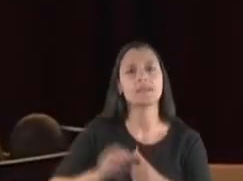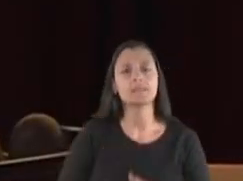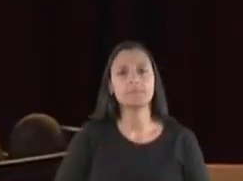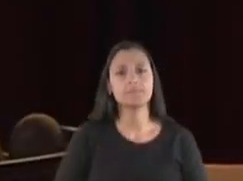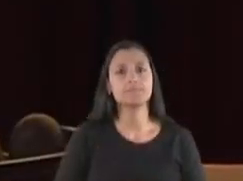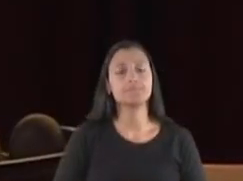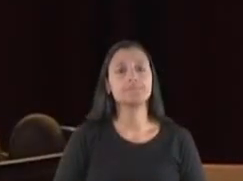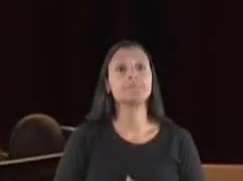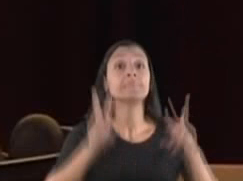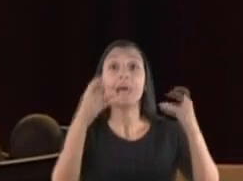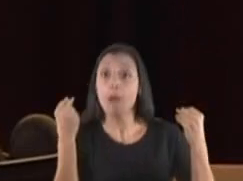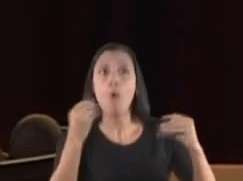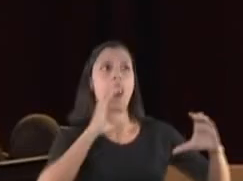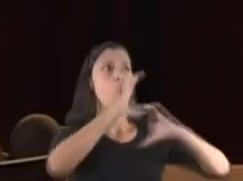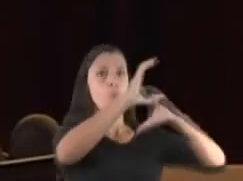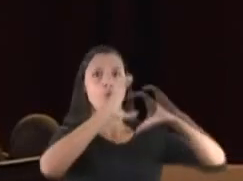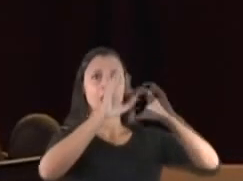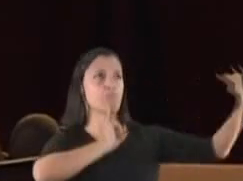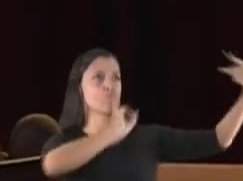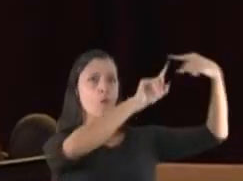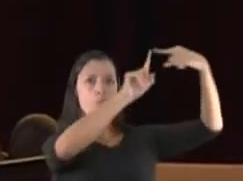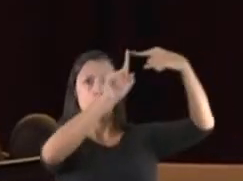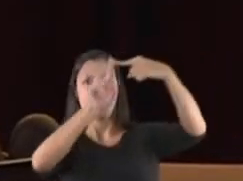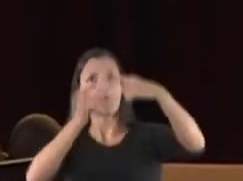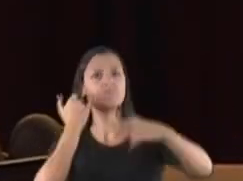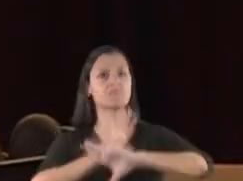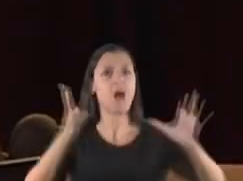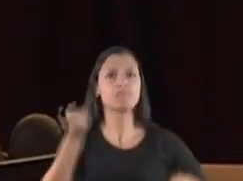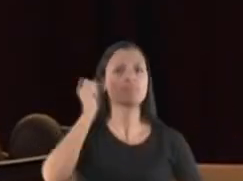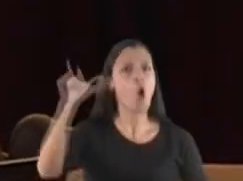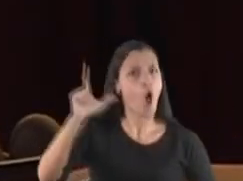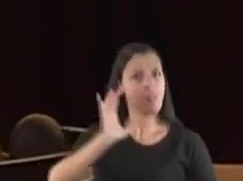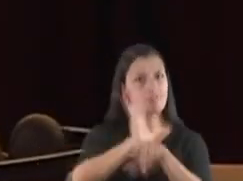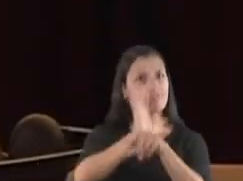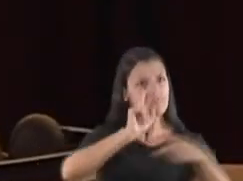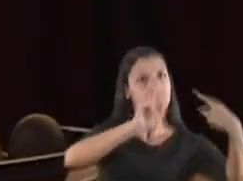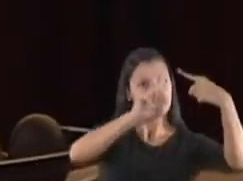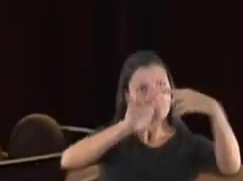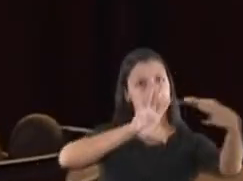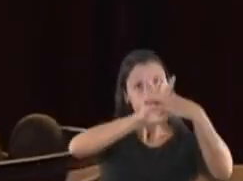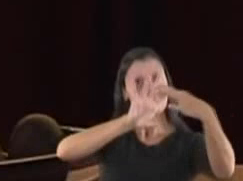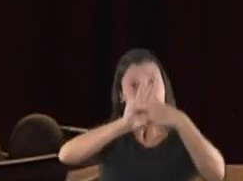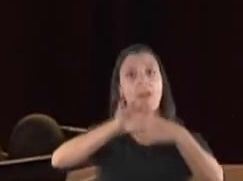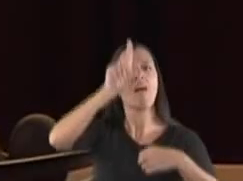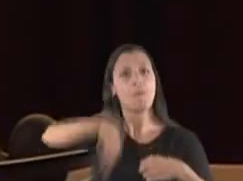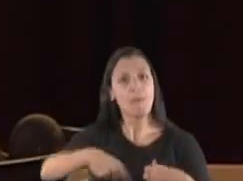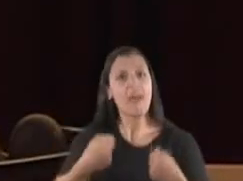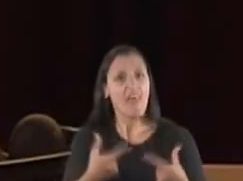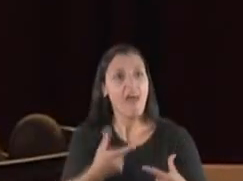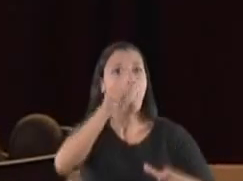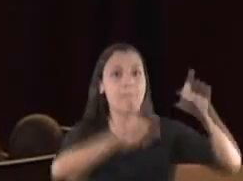que la comunicación había logrado una relación entre los seres humanos